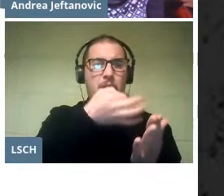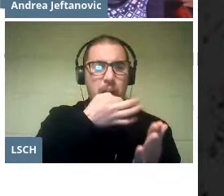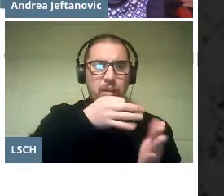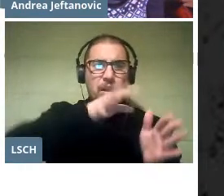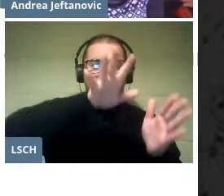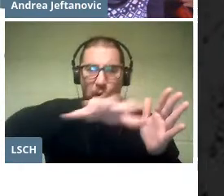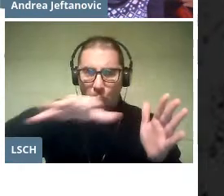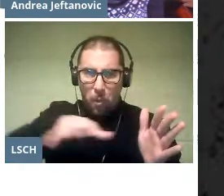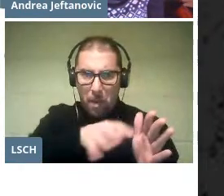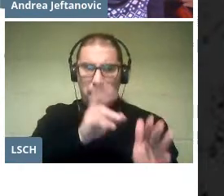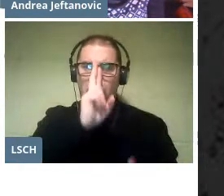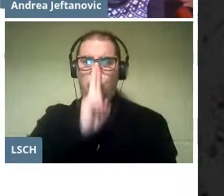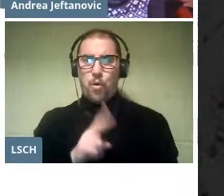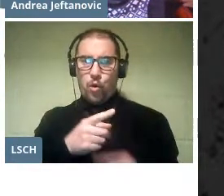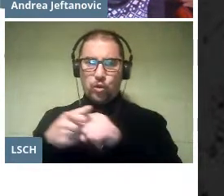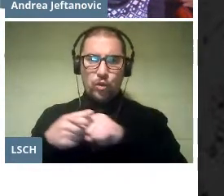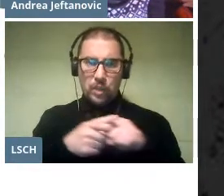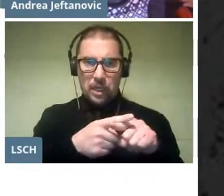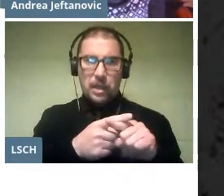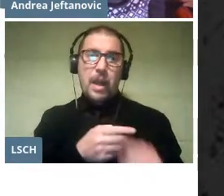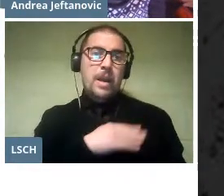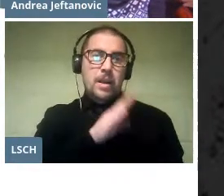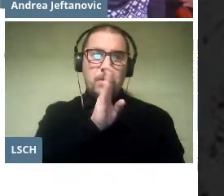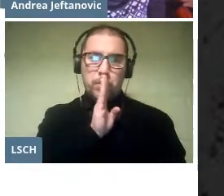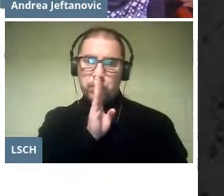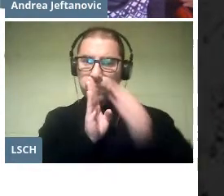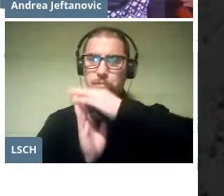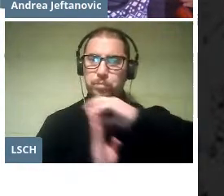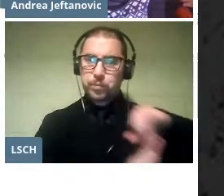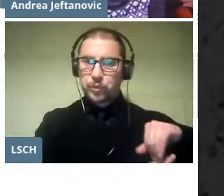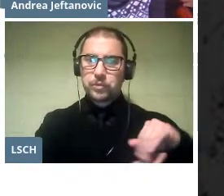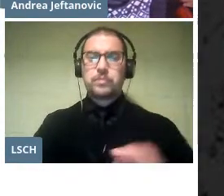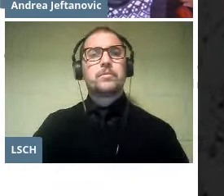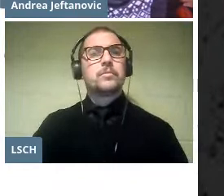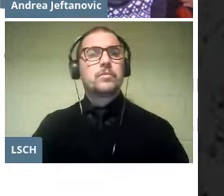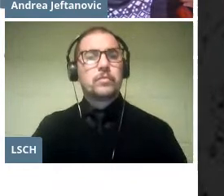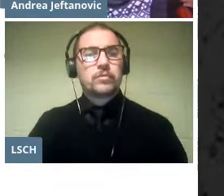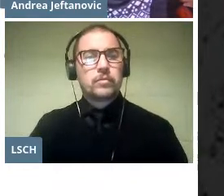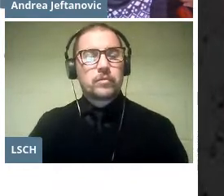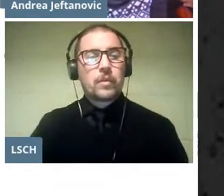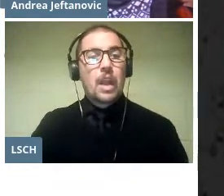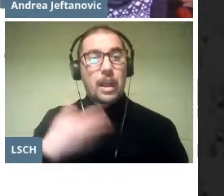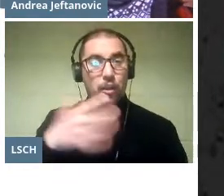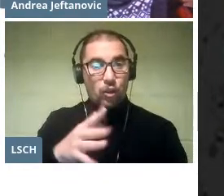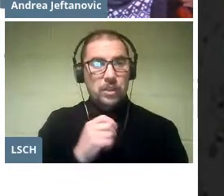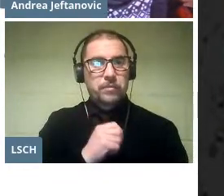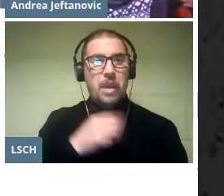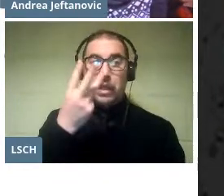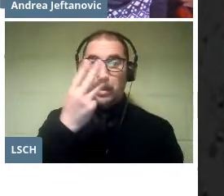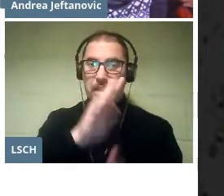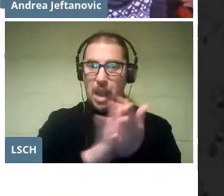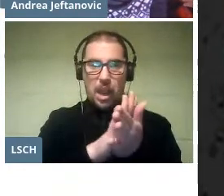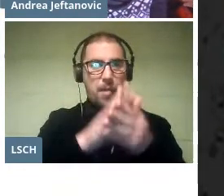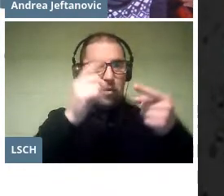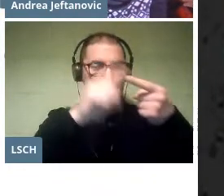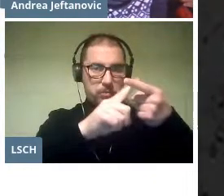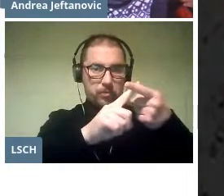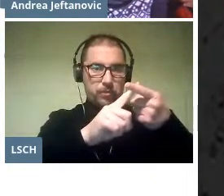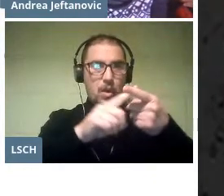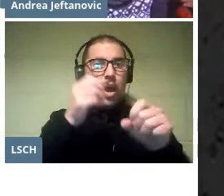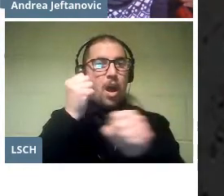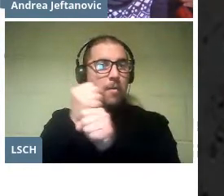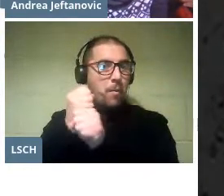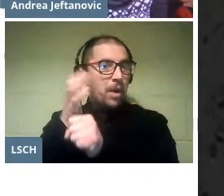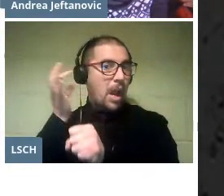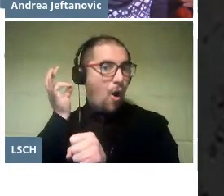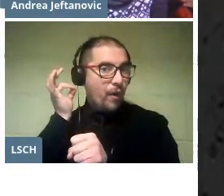un rol social y a un silencio que le han sido impuestos. De hecho, destaca tres ejemplos: las obreras,